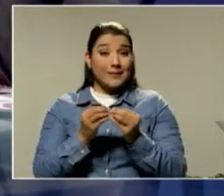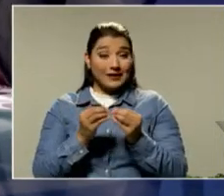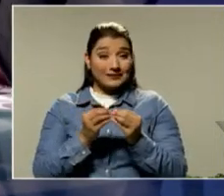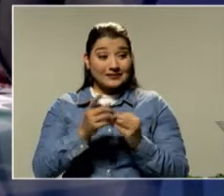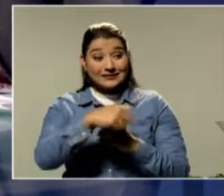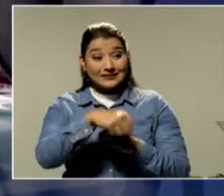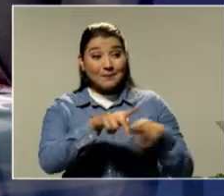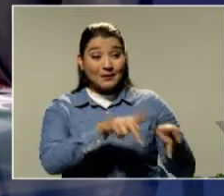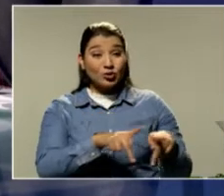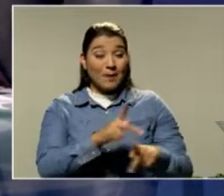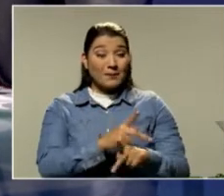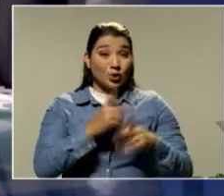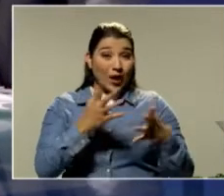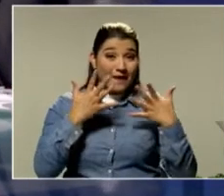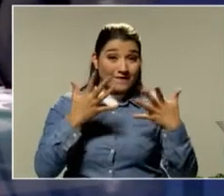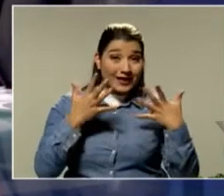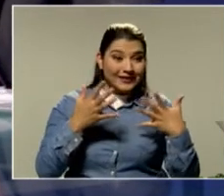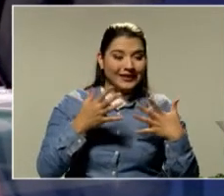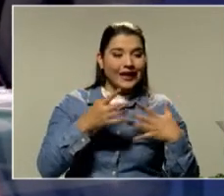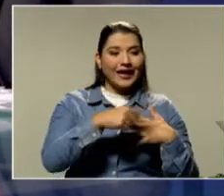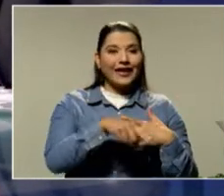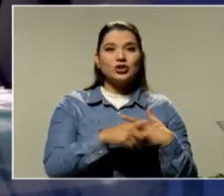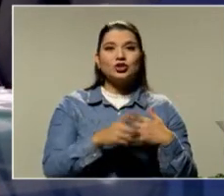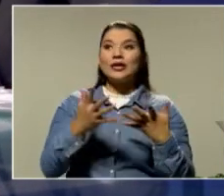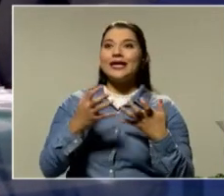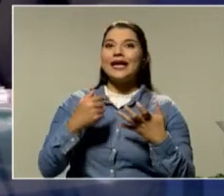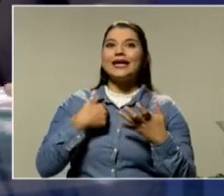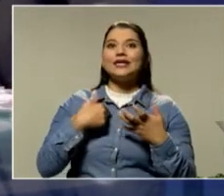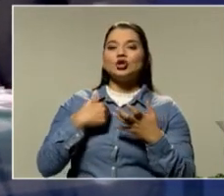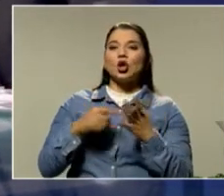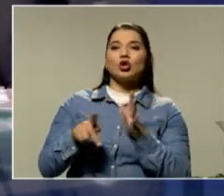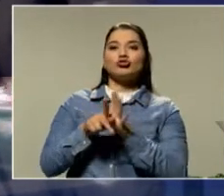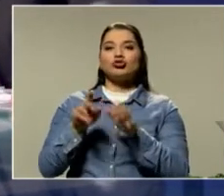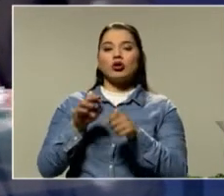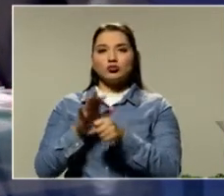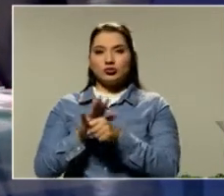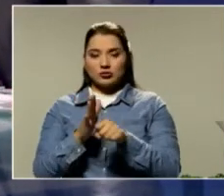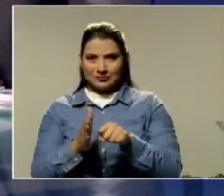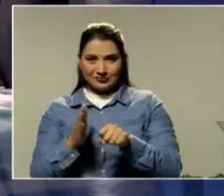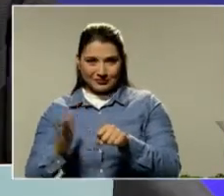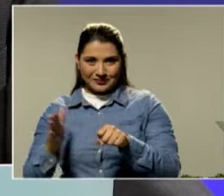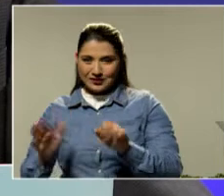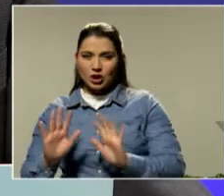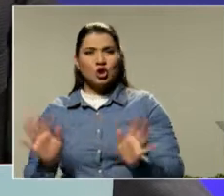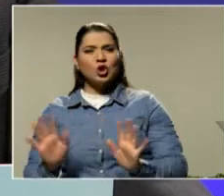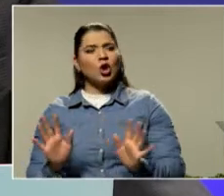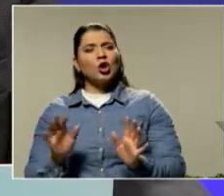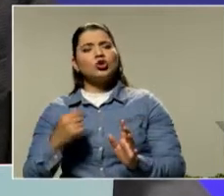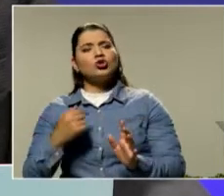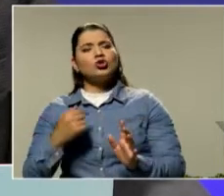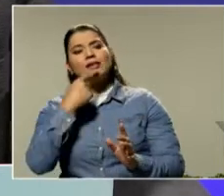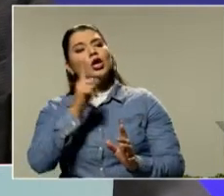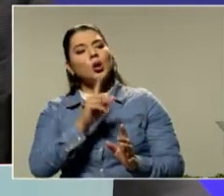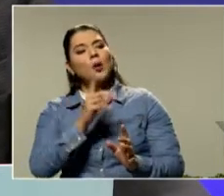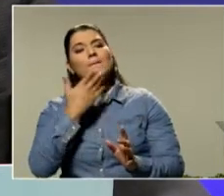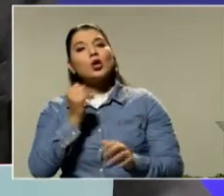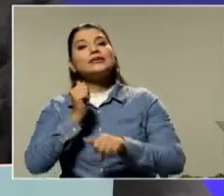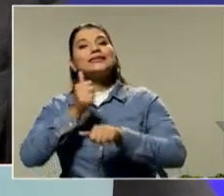decretara una moratoria al cultivo de la piña. Lo que hay que hacer es generar regulaciones para